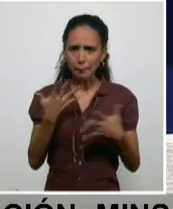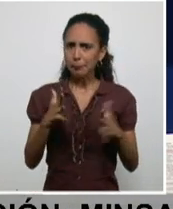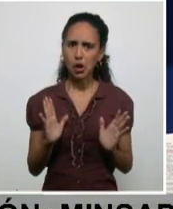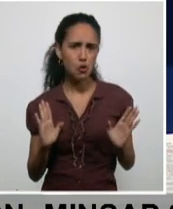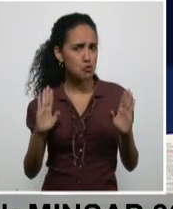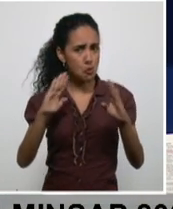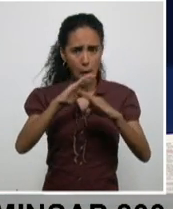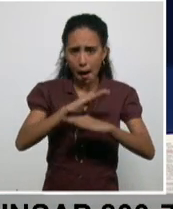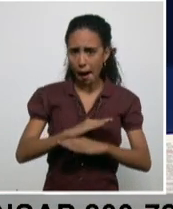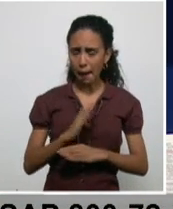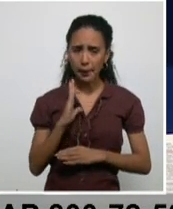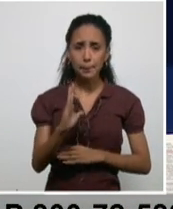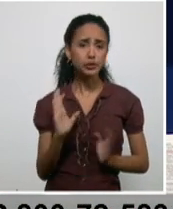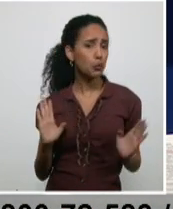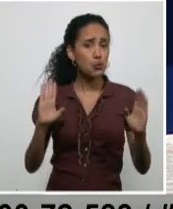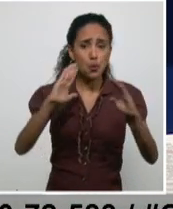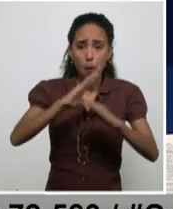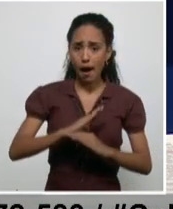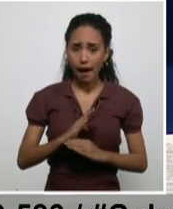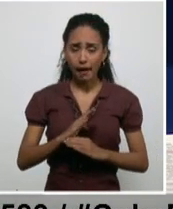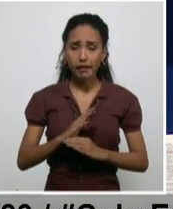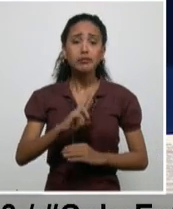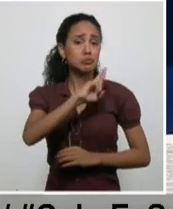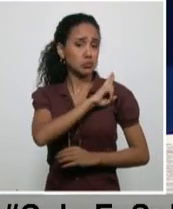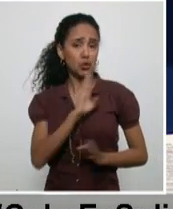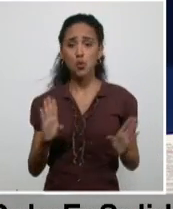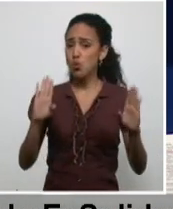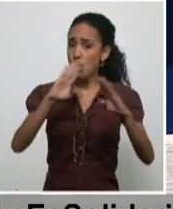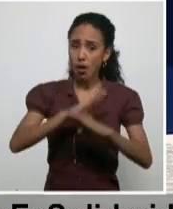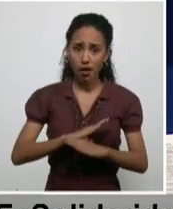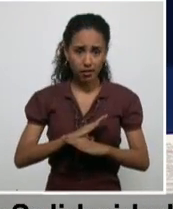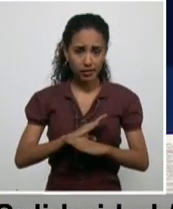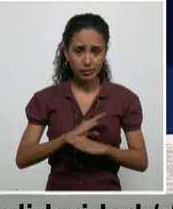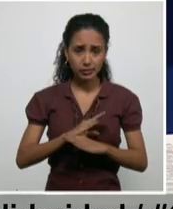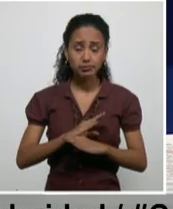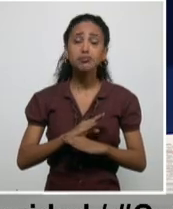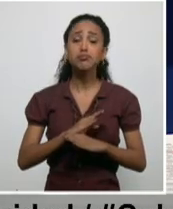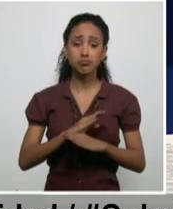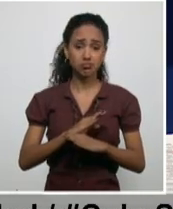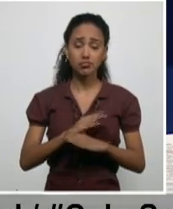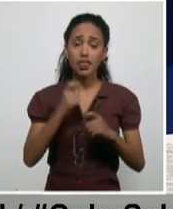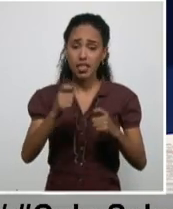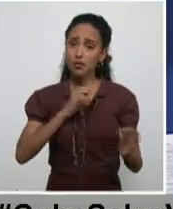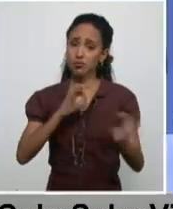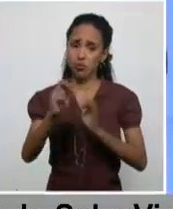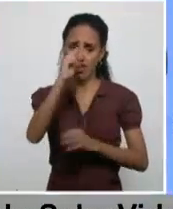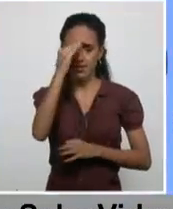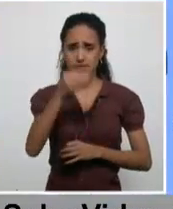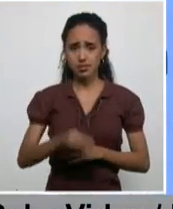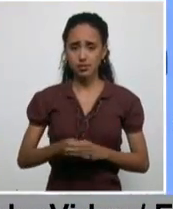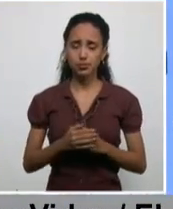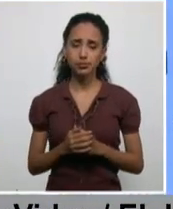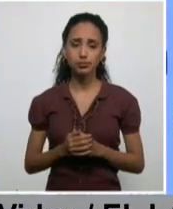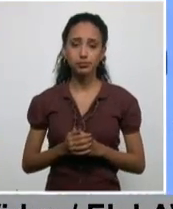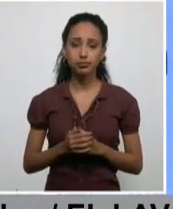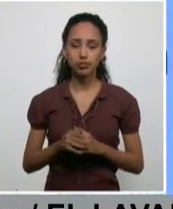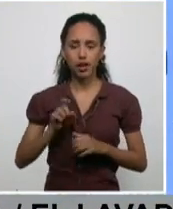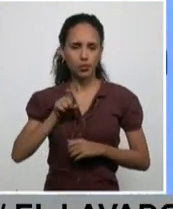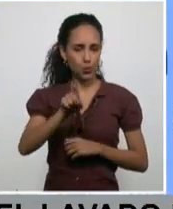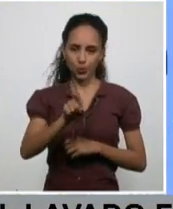la y la responsabilidad con su propia salud. Es lo que pudiera decirte. Doctor, una última